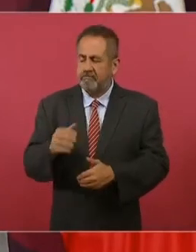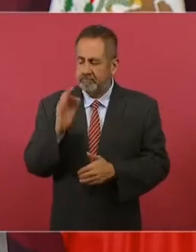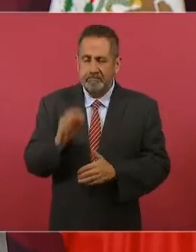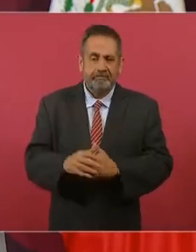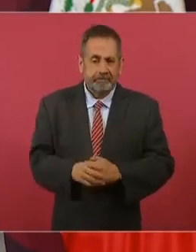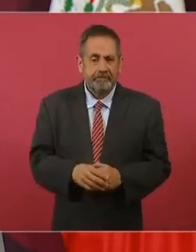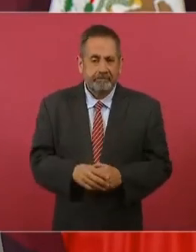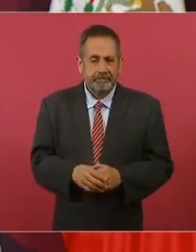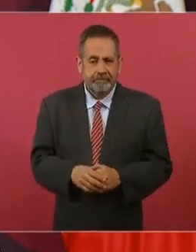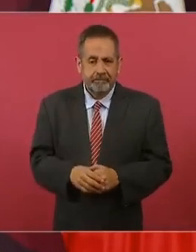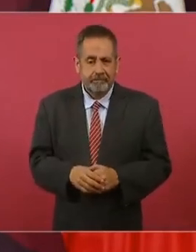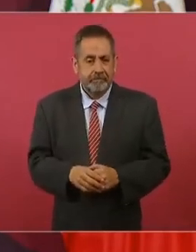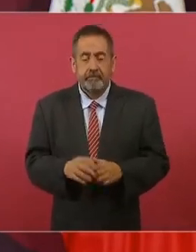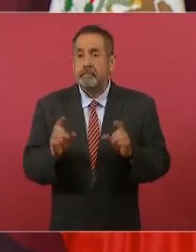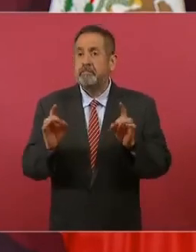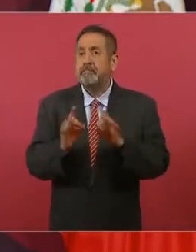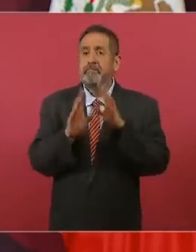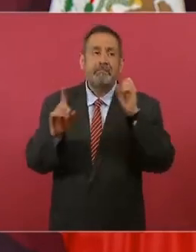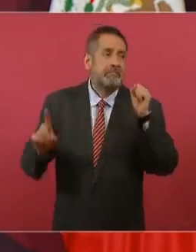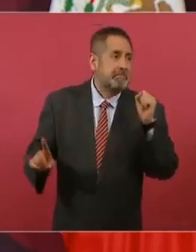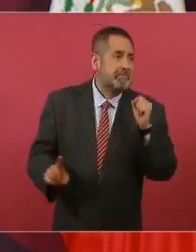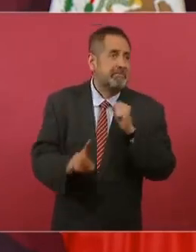frente a las calamidades.